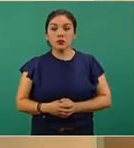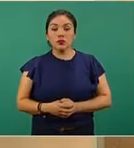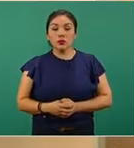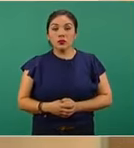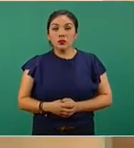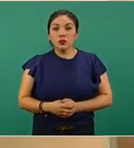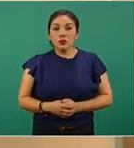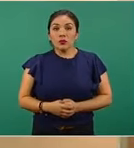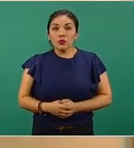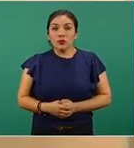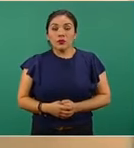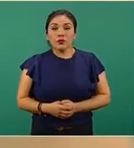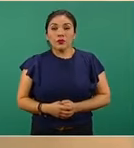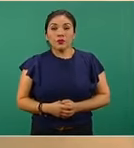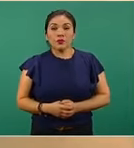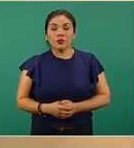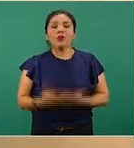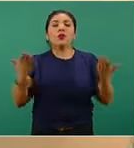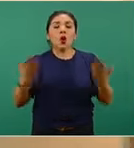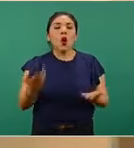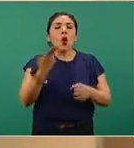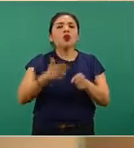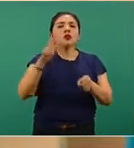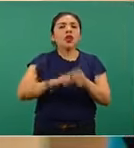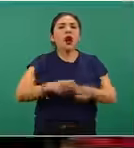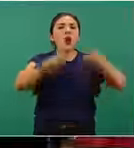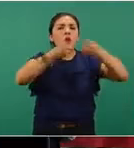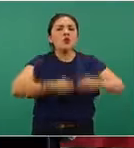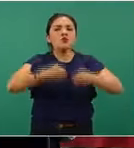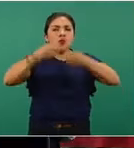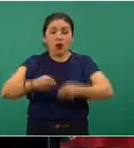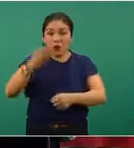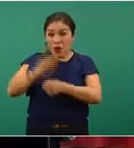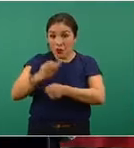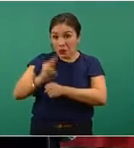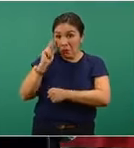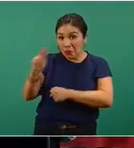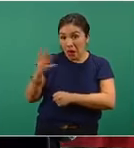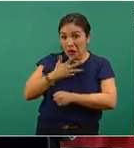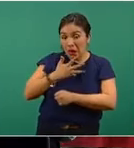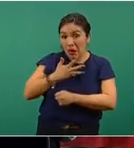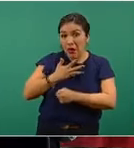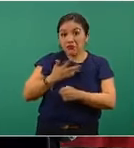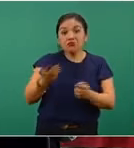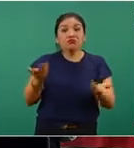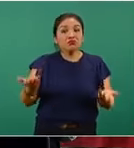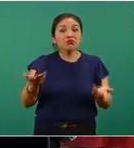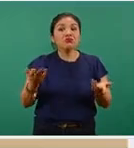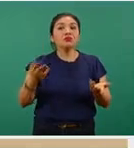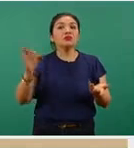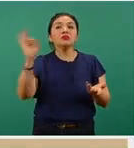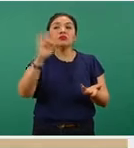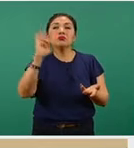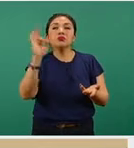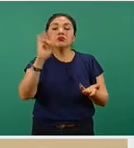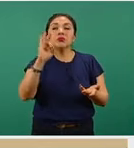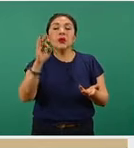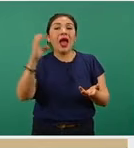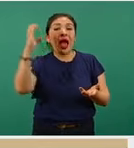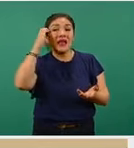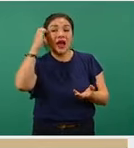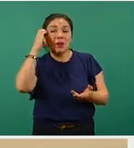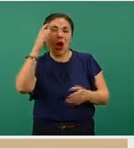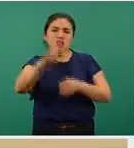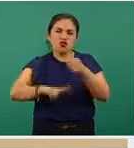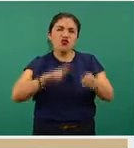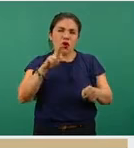estos son los porcentajes de ocupación. Actualmente ya no tenemos, estos para el caso de camas